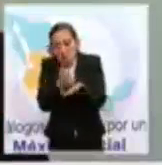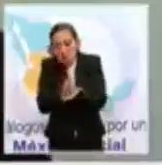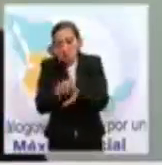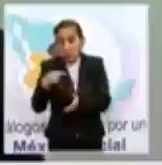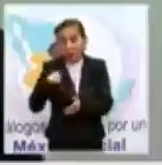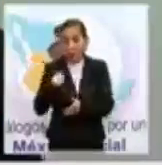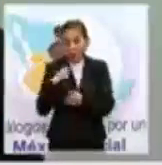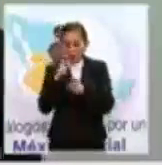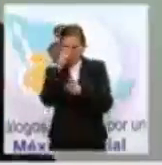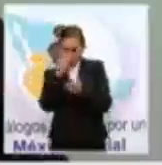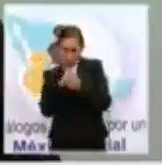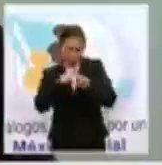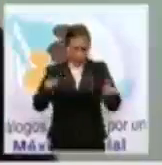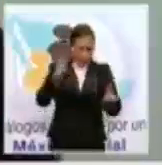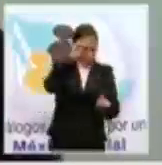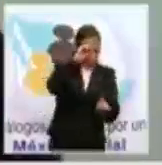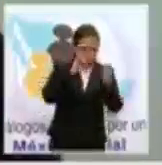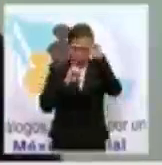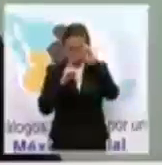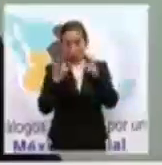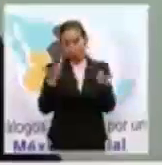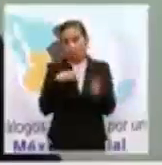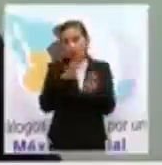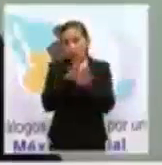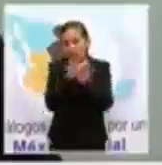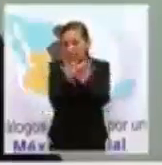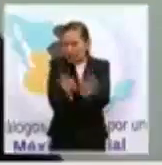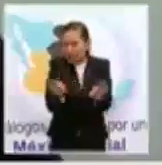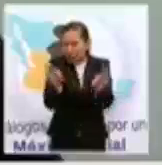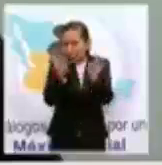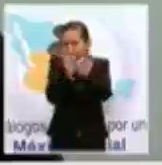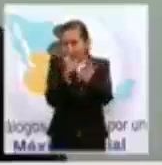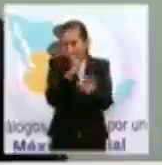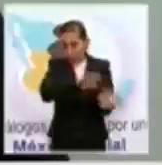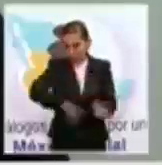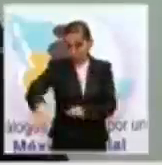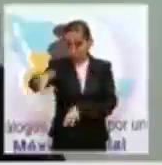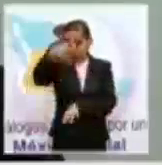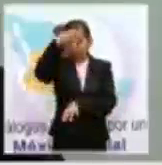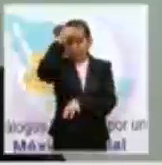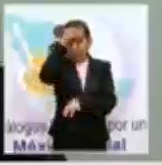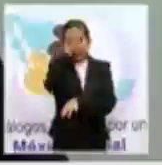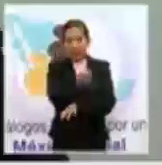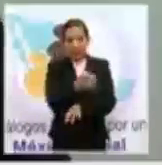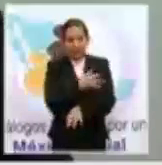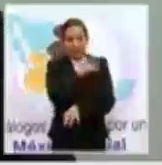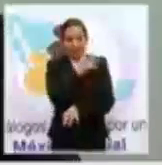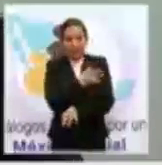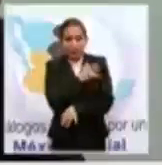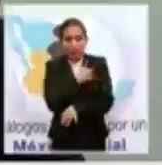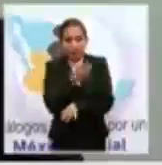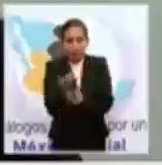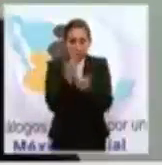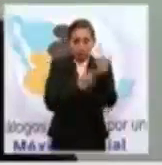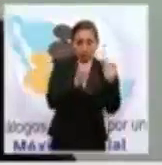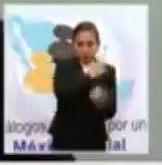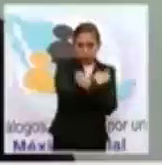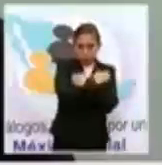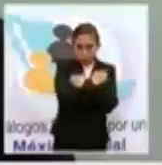mismo para mí, en fin, ¿no? Entonces creo que sería como súper importante esa parte. Con respecto a aprendizaje significativo, me regreso a